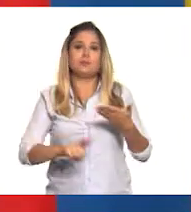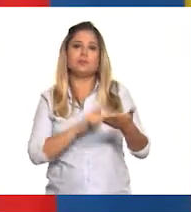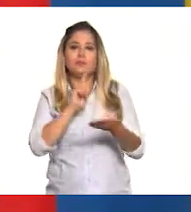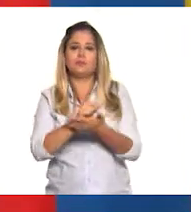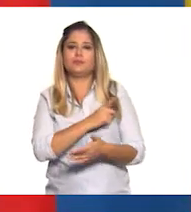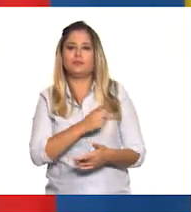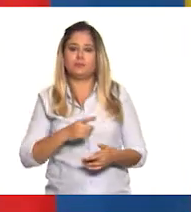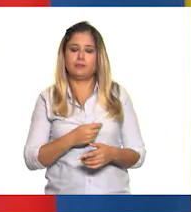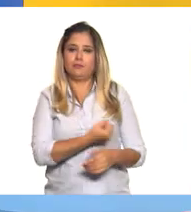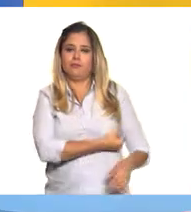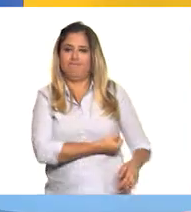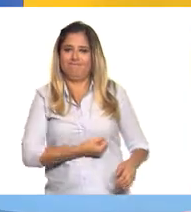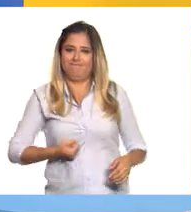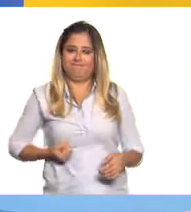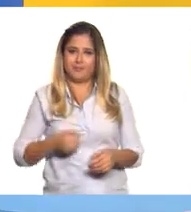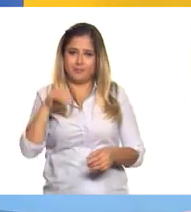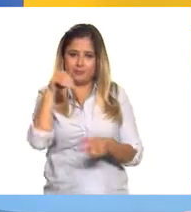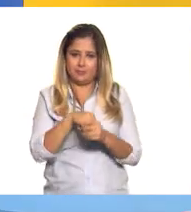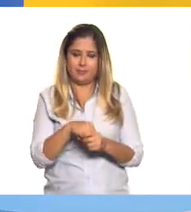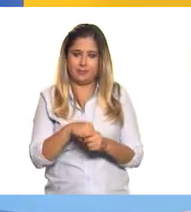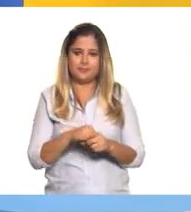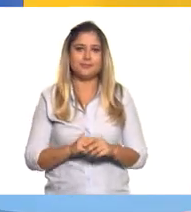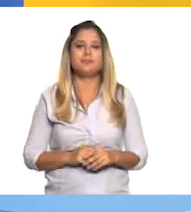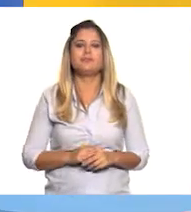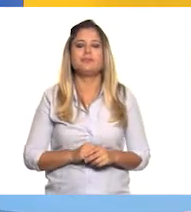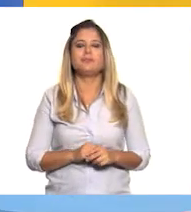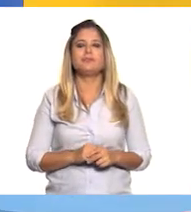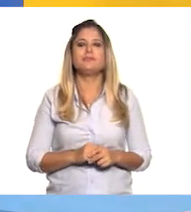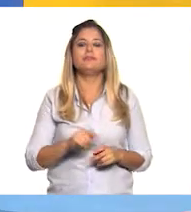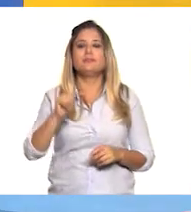se deben proteger. Así es. Pero